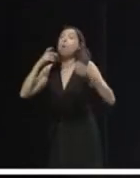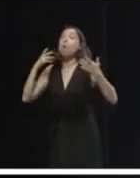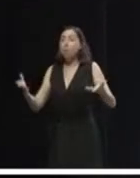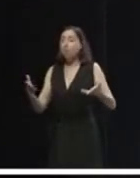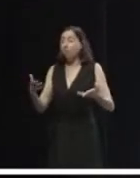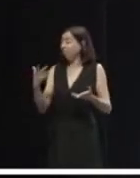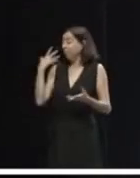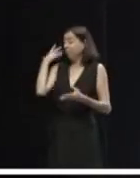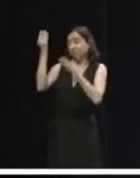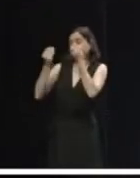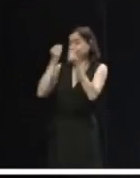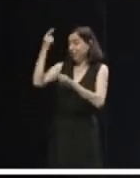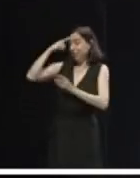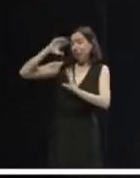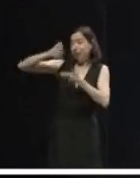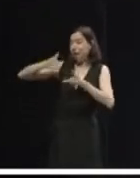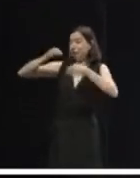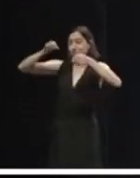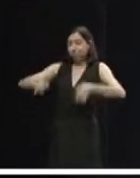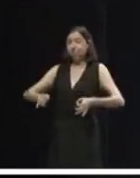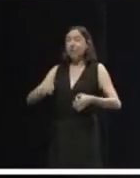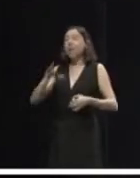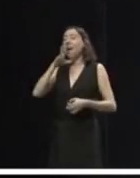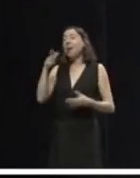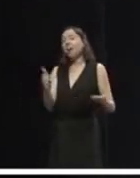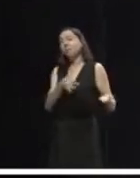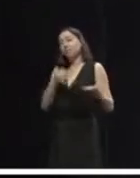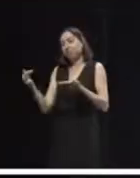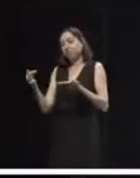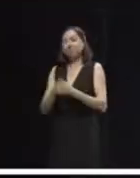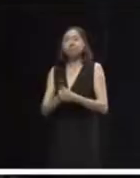los sentidos. Bueno, le dejo la palabra a Engracia.